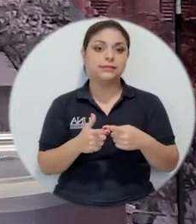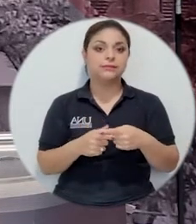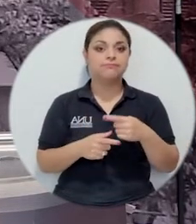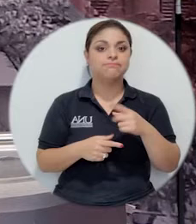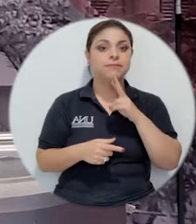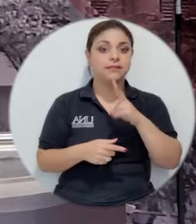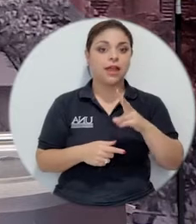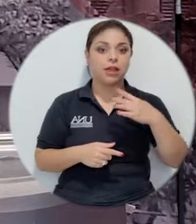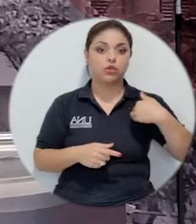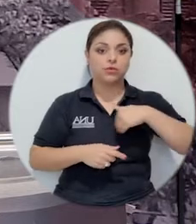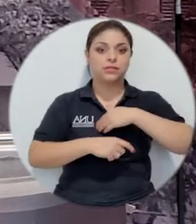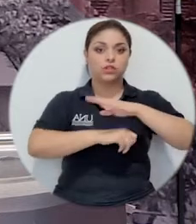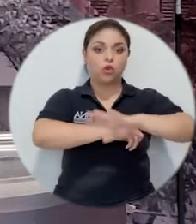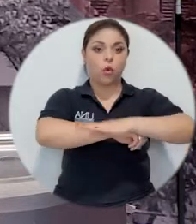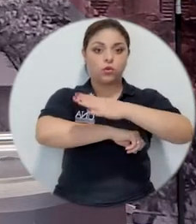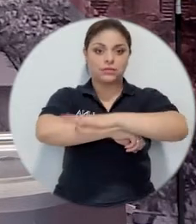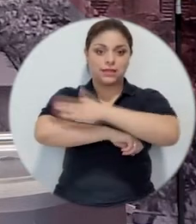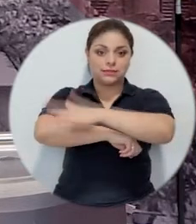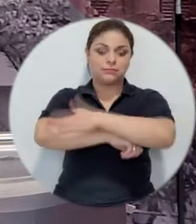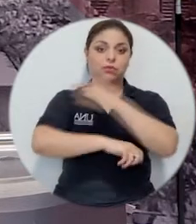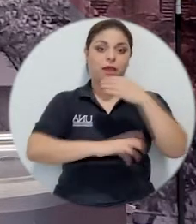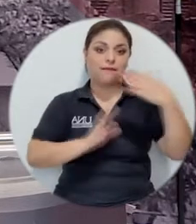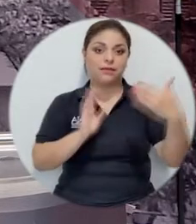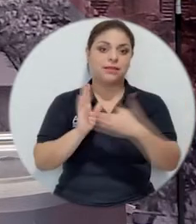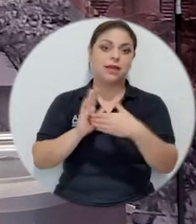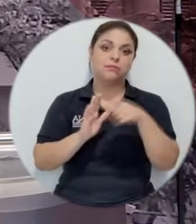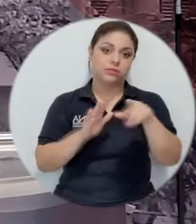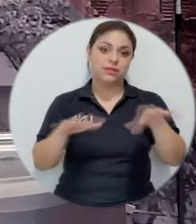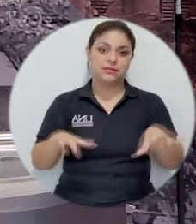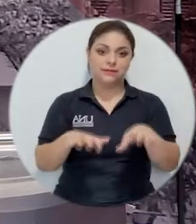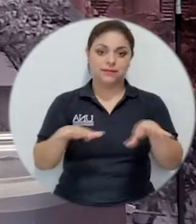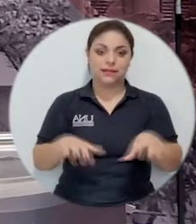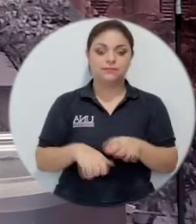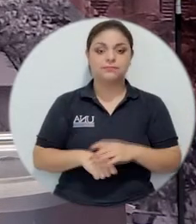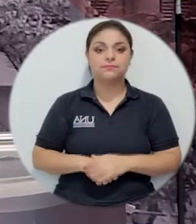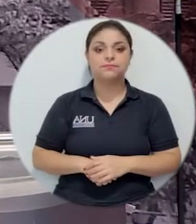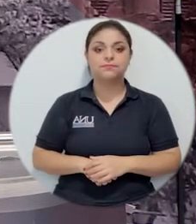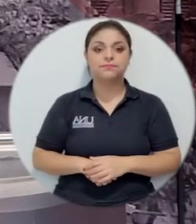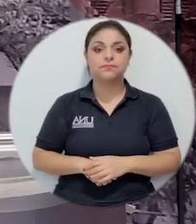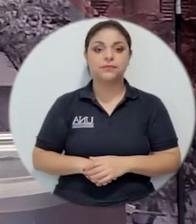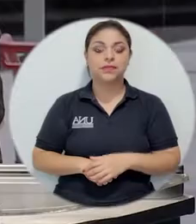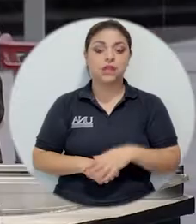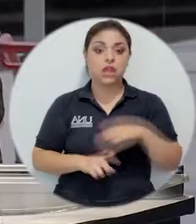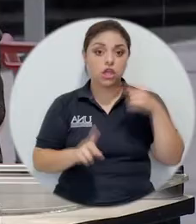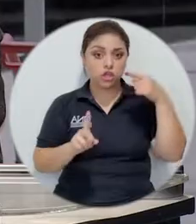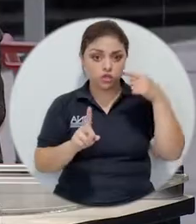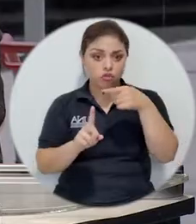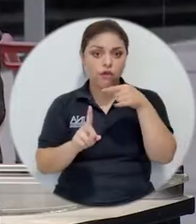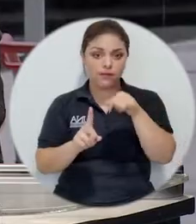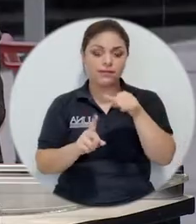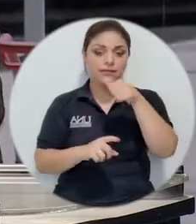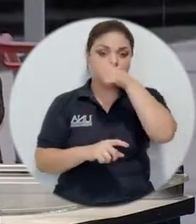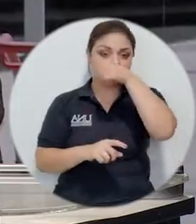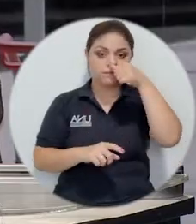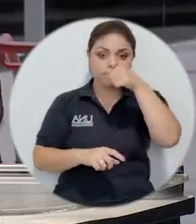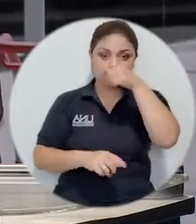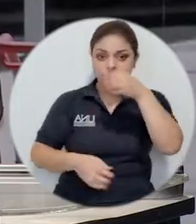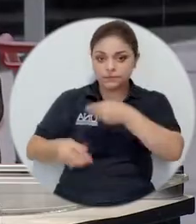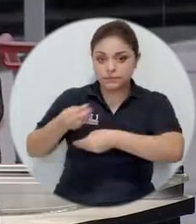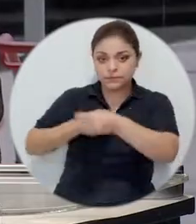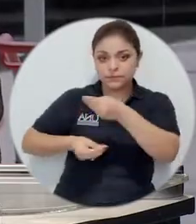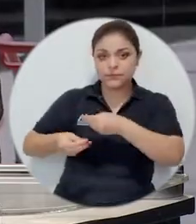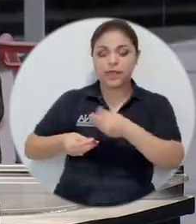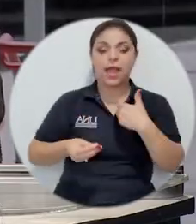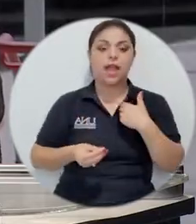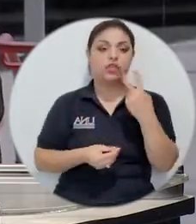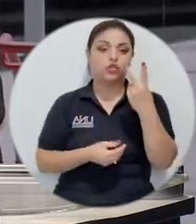nuestras costas están viéndose sumamente afectadas por esta actividad. En relación con el narcotráfico, nosotros tenemos dos escenarios, creo